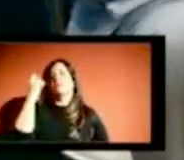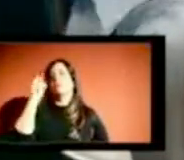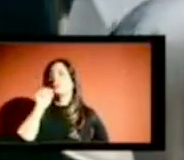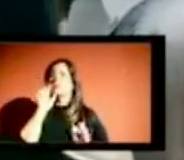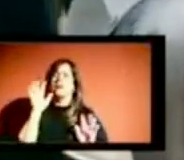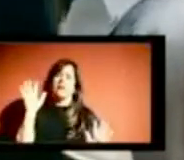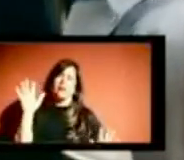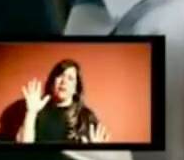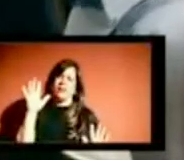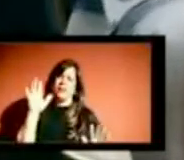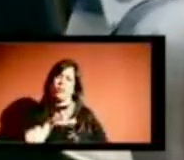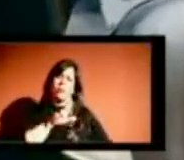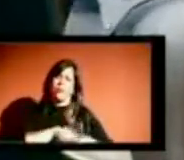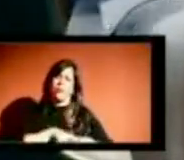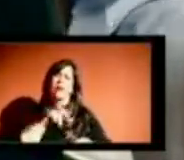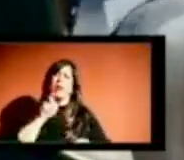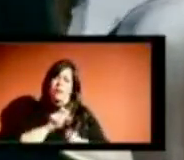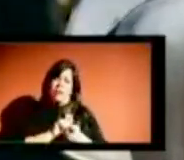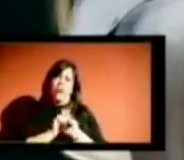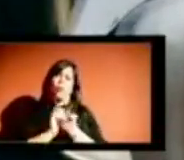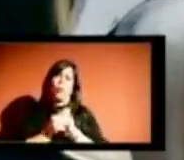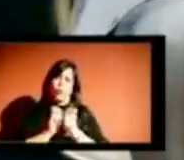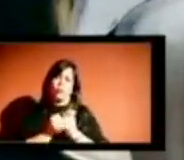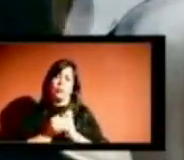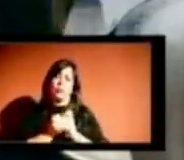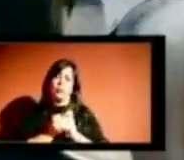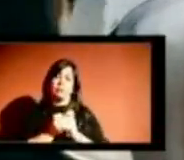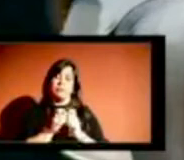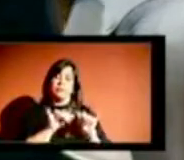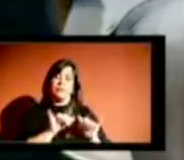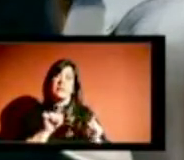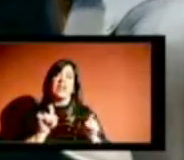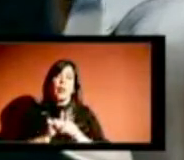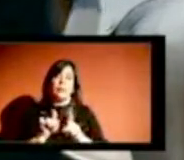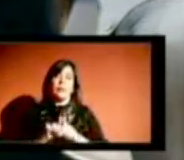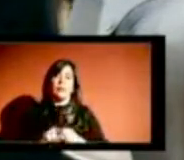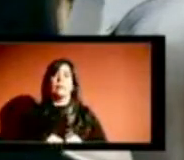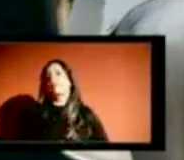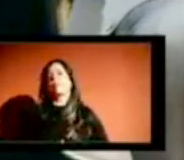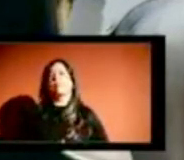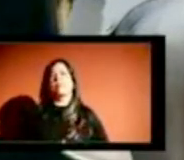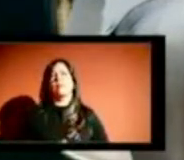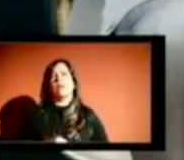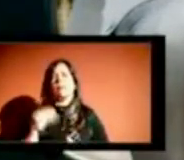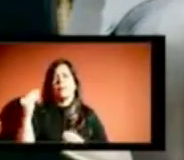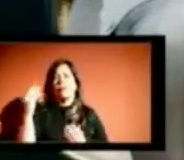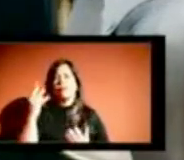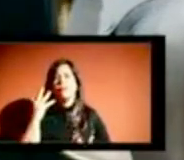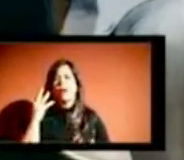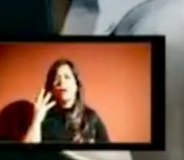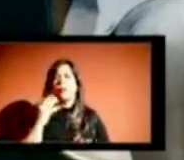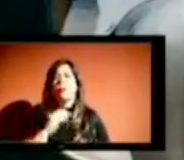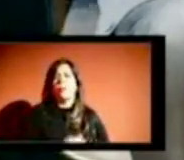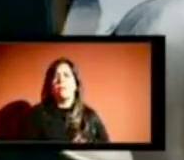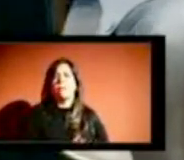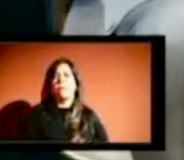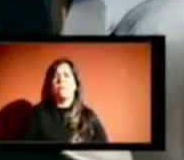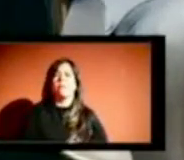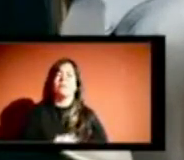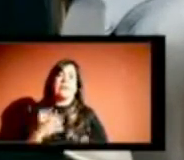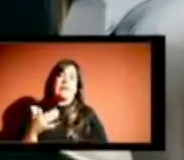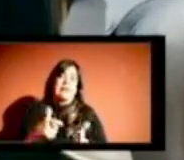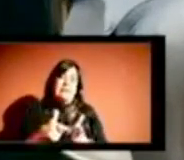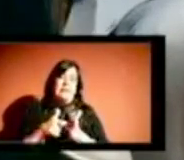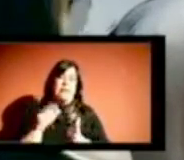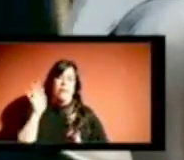sentido común te dice que se debe hacer un ajuste. Por otro lado, también me informan que por